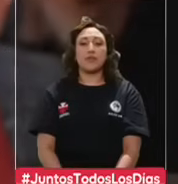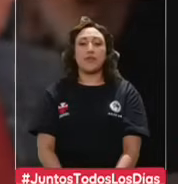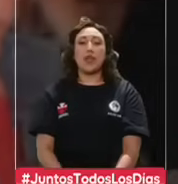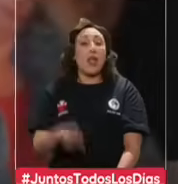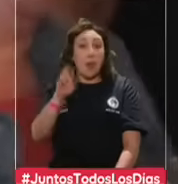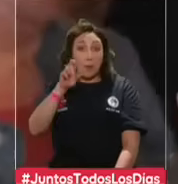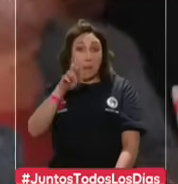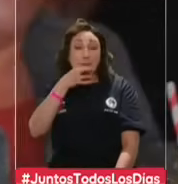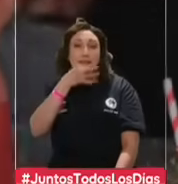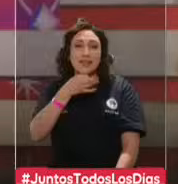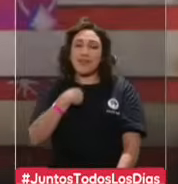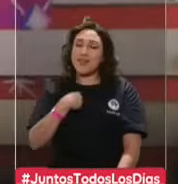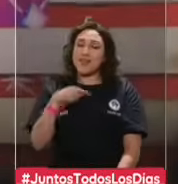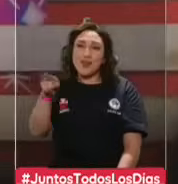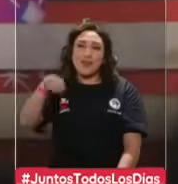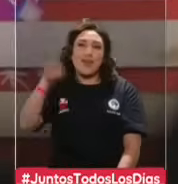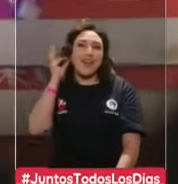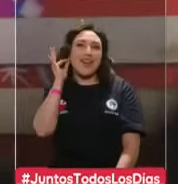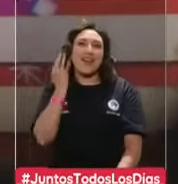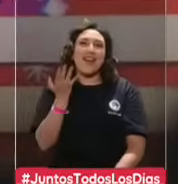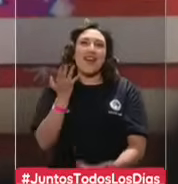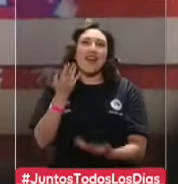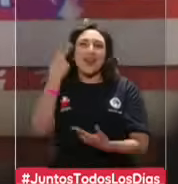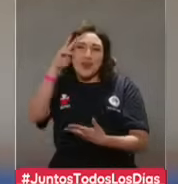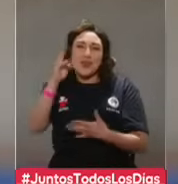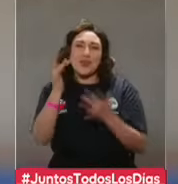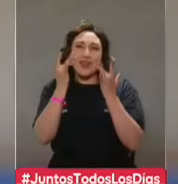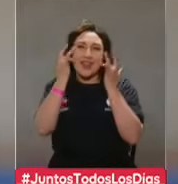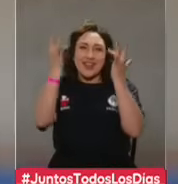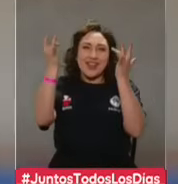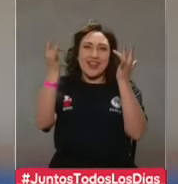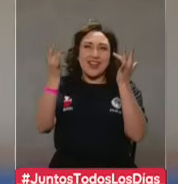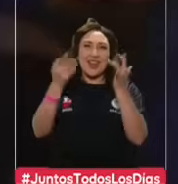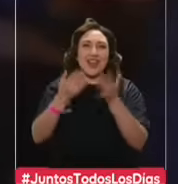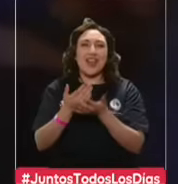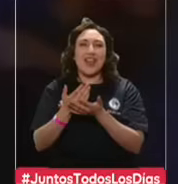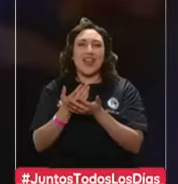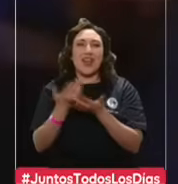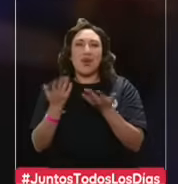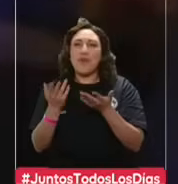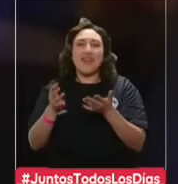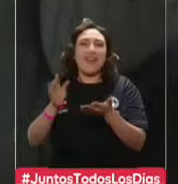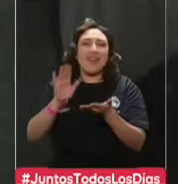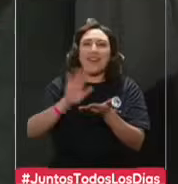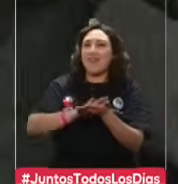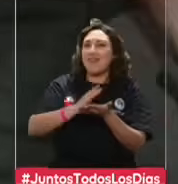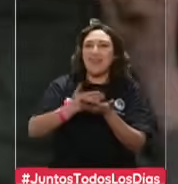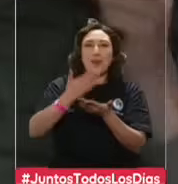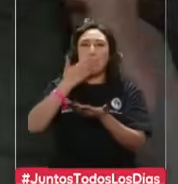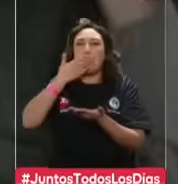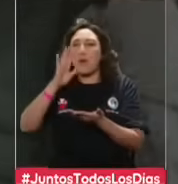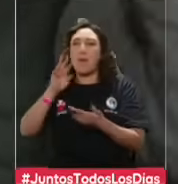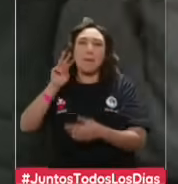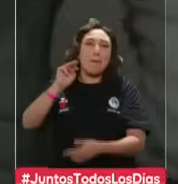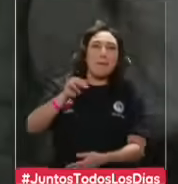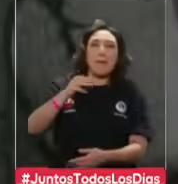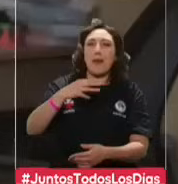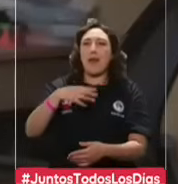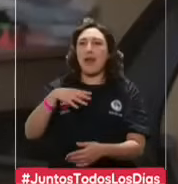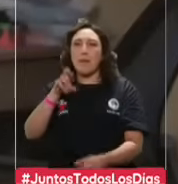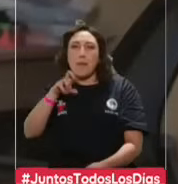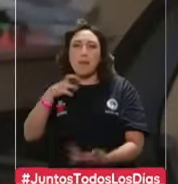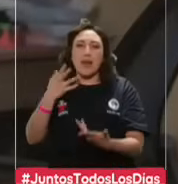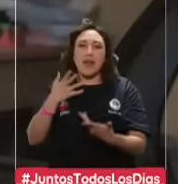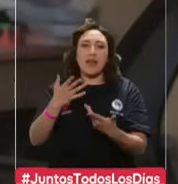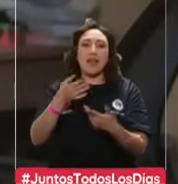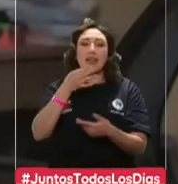Siento que ella, con la alegría que desborda, se sanó a ella y me sanó a mí, sanó a su mamá, y todas las heridas que tenía se fueron cicatrizando.